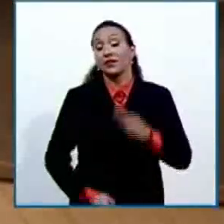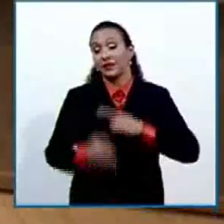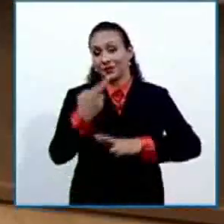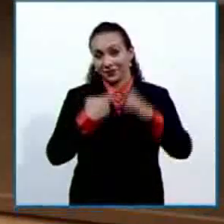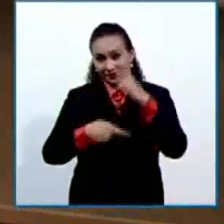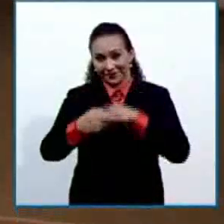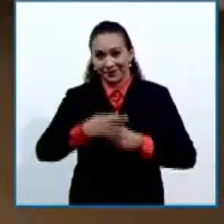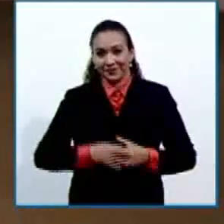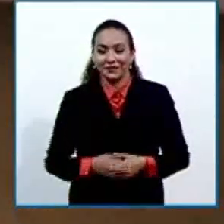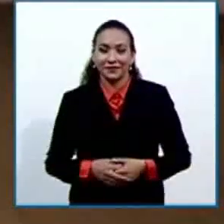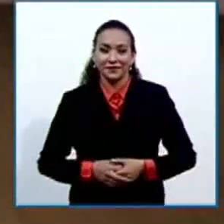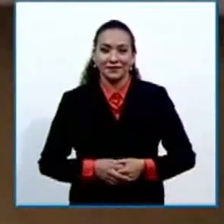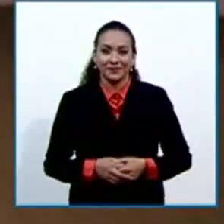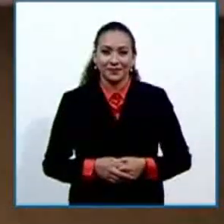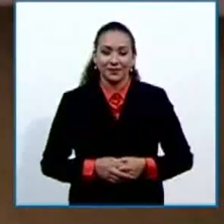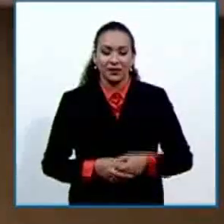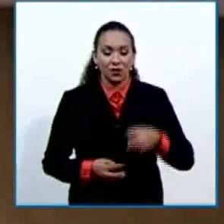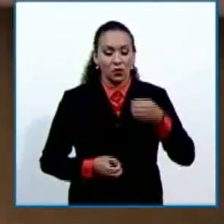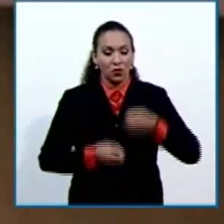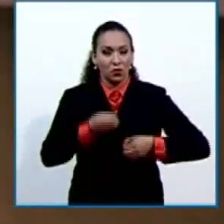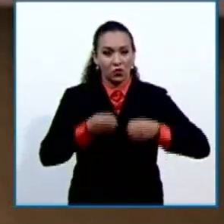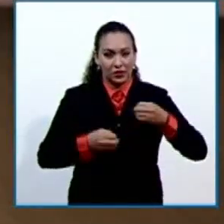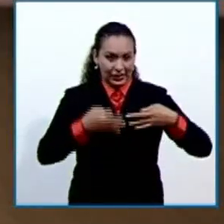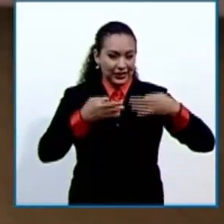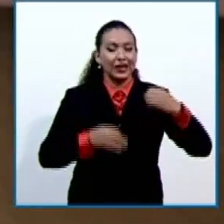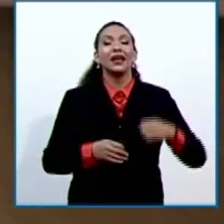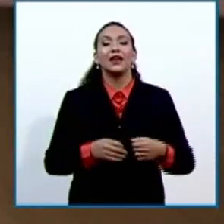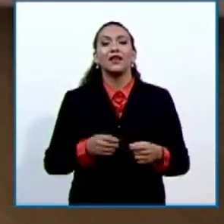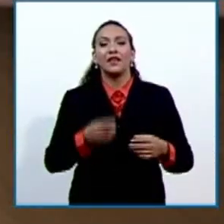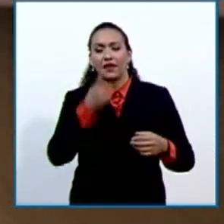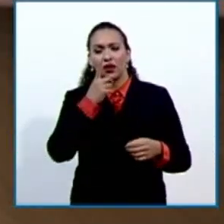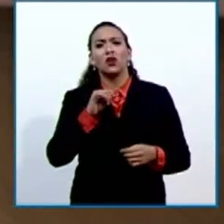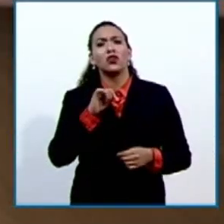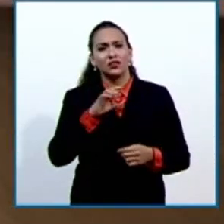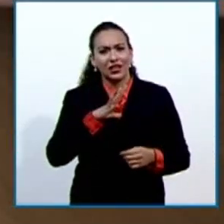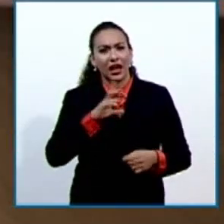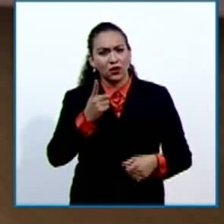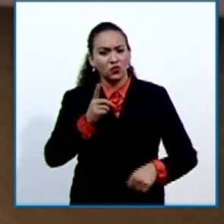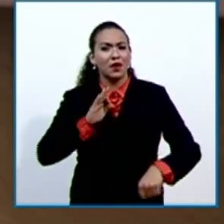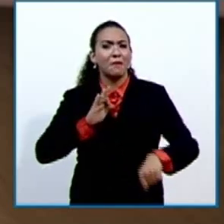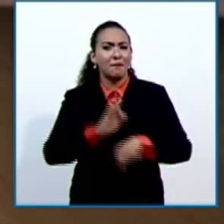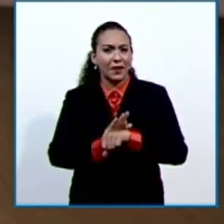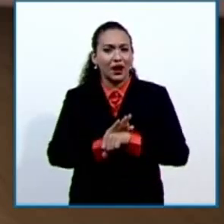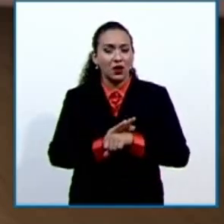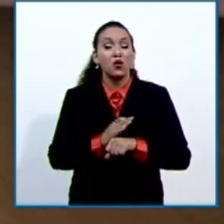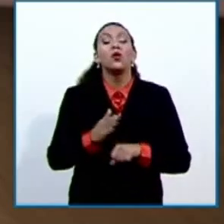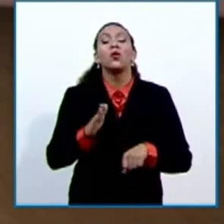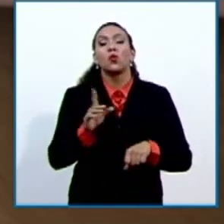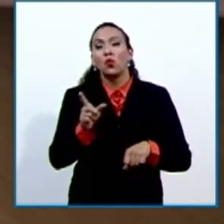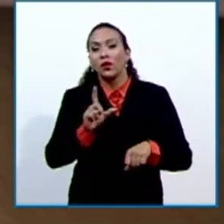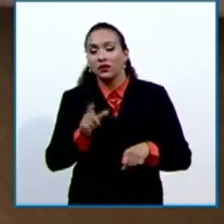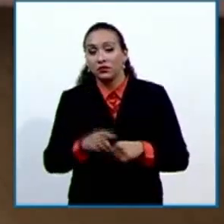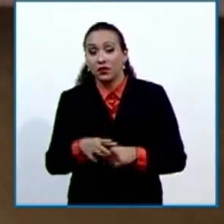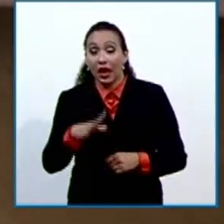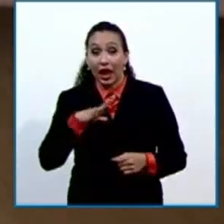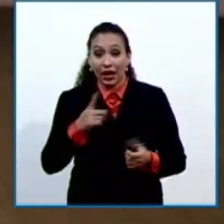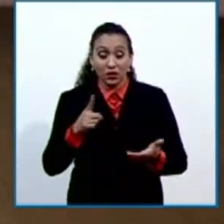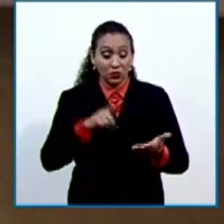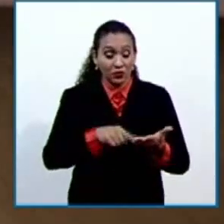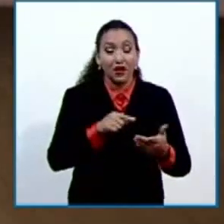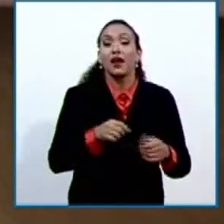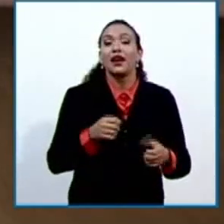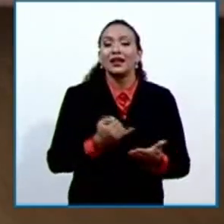Al regresar, Tribunal Colegiado estableció que procede el amparo indirecto contra la resolución que niega a